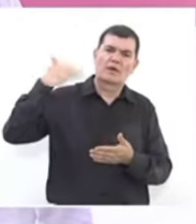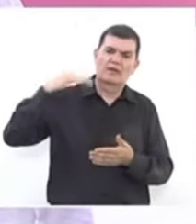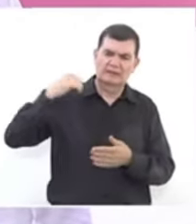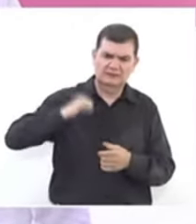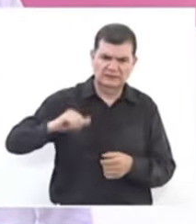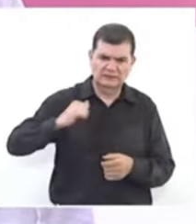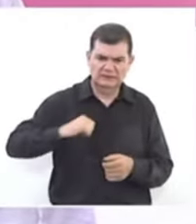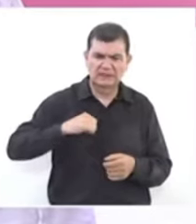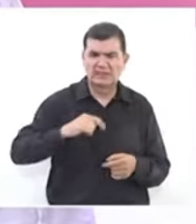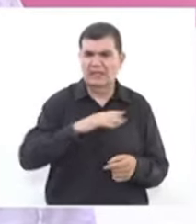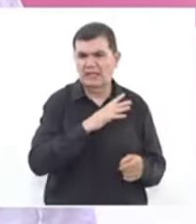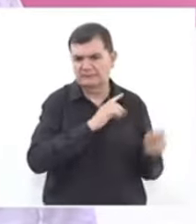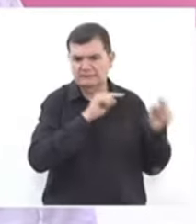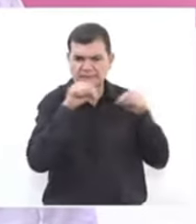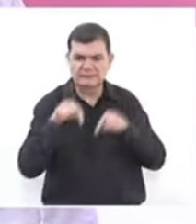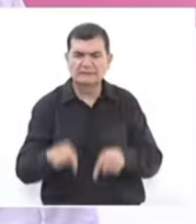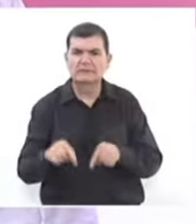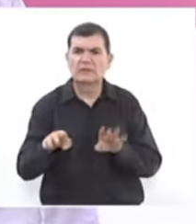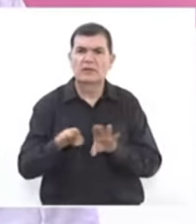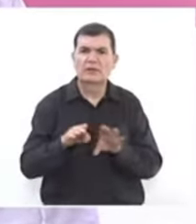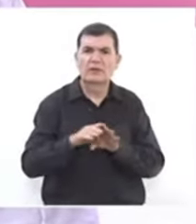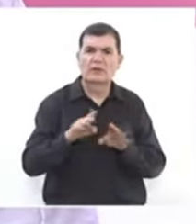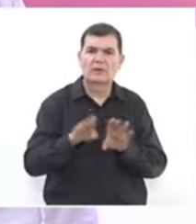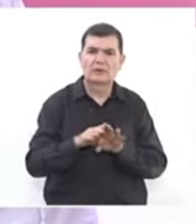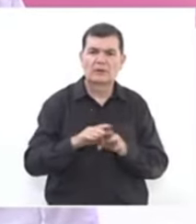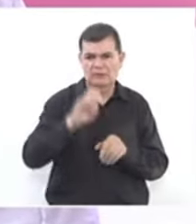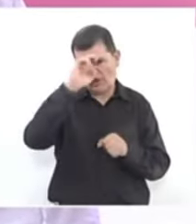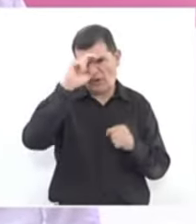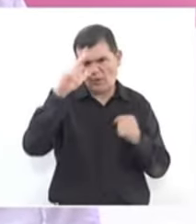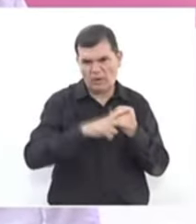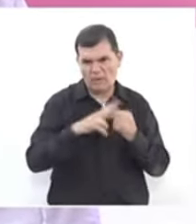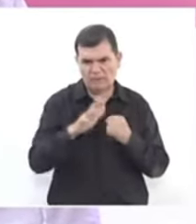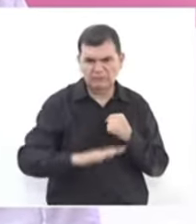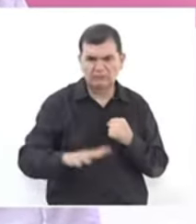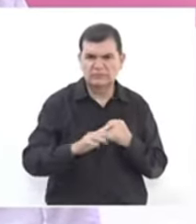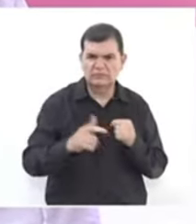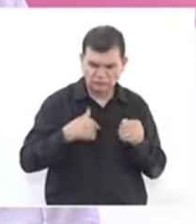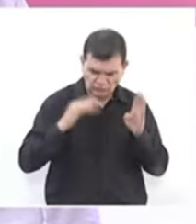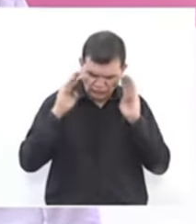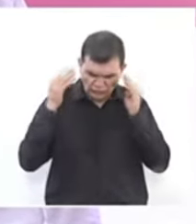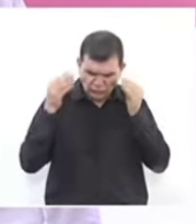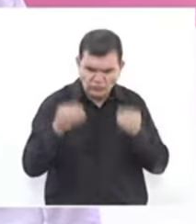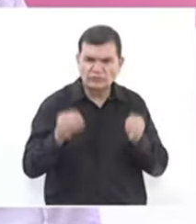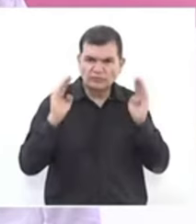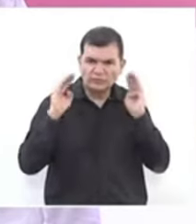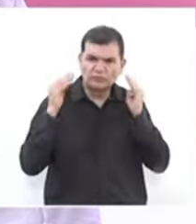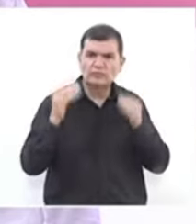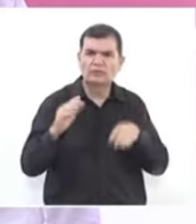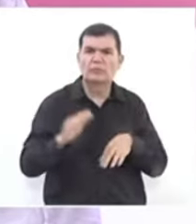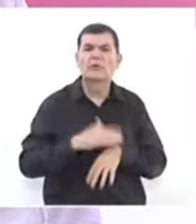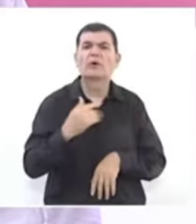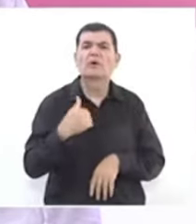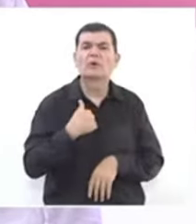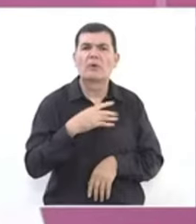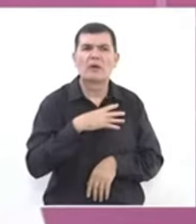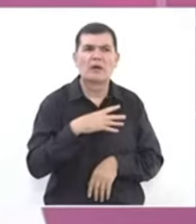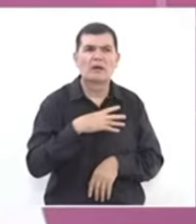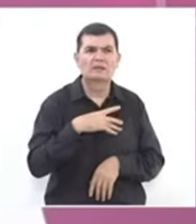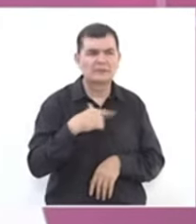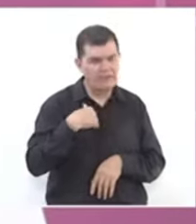de que llegaran los europeos. Y me voy a dedicar a eso porque tengo una